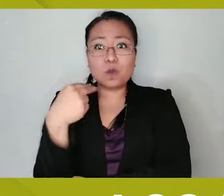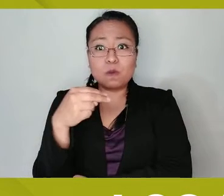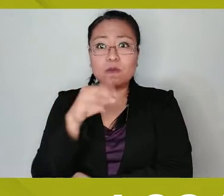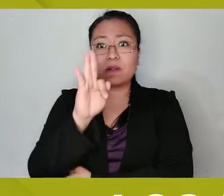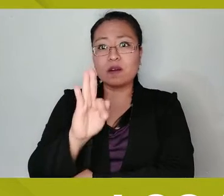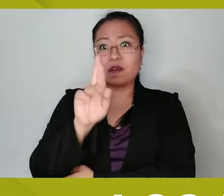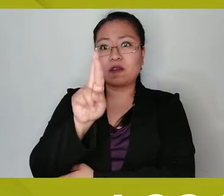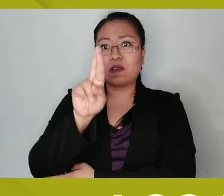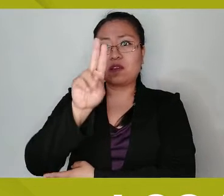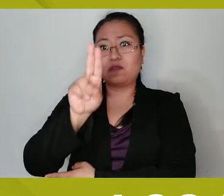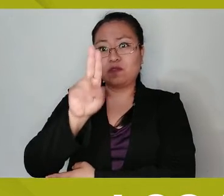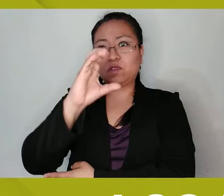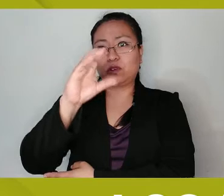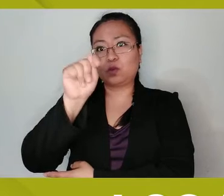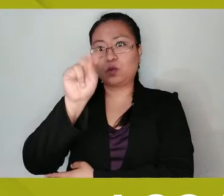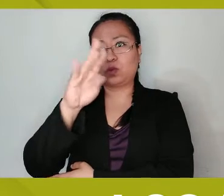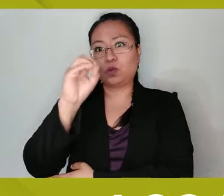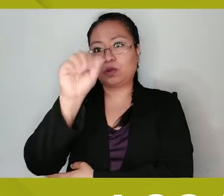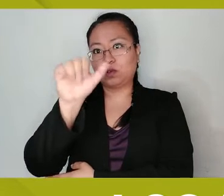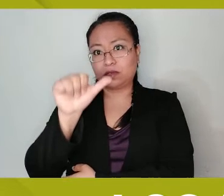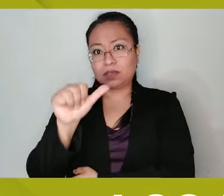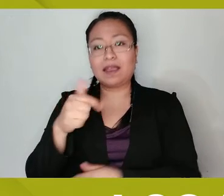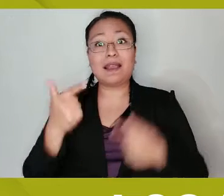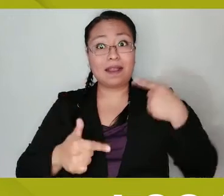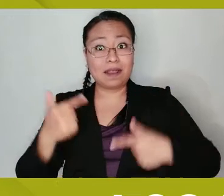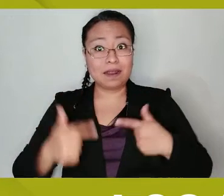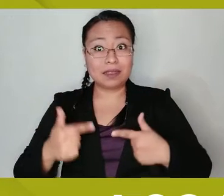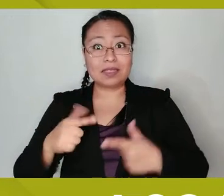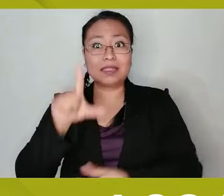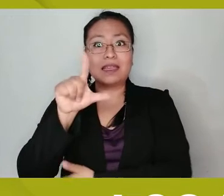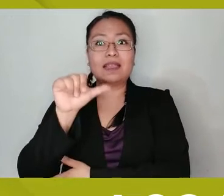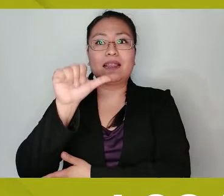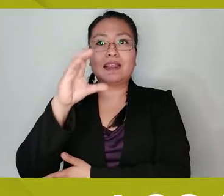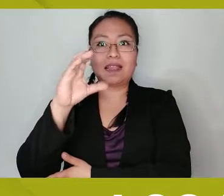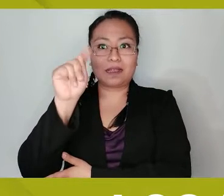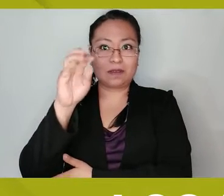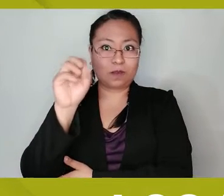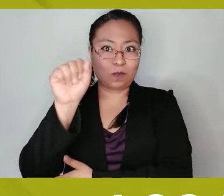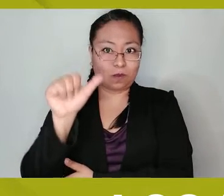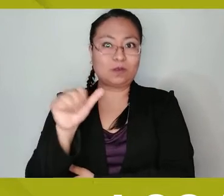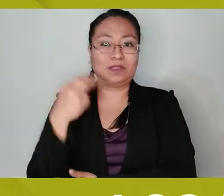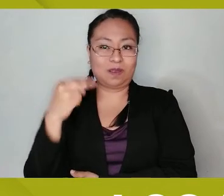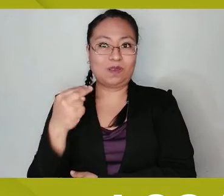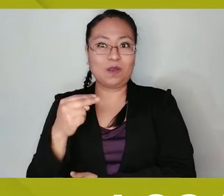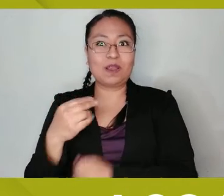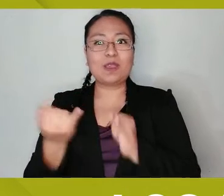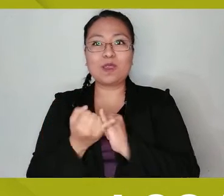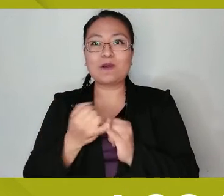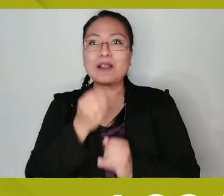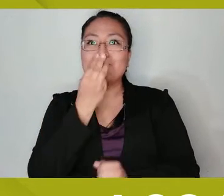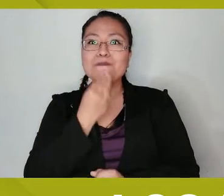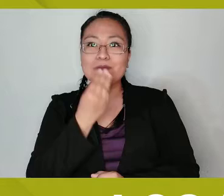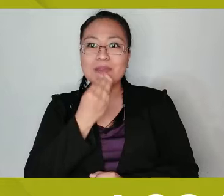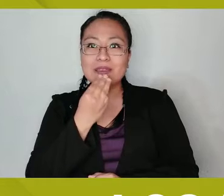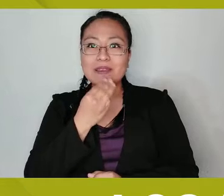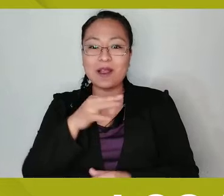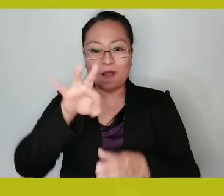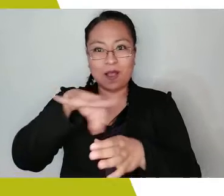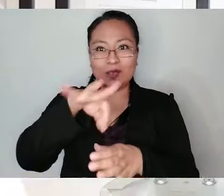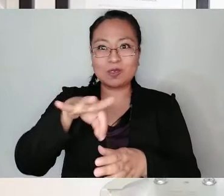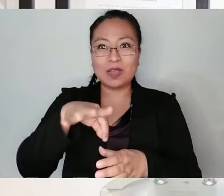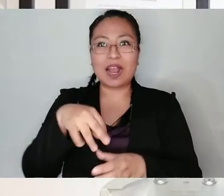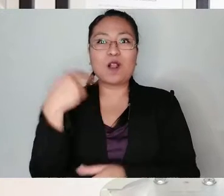llamada fructosa, en la leche llamada lactosa, y el azúcar de mesa o miel que conocemos llamado